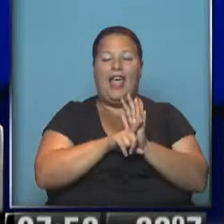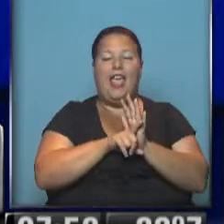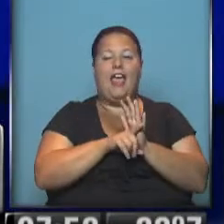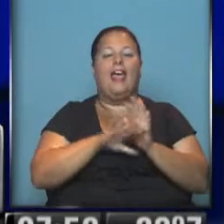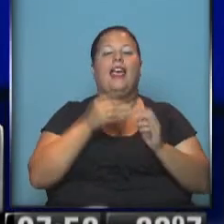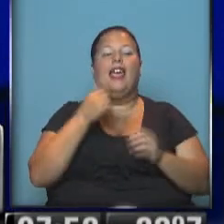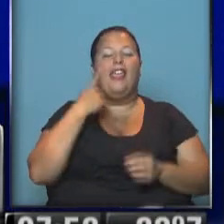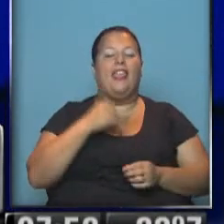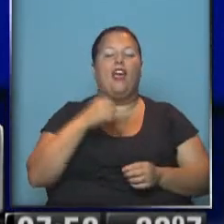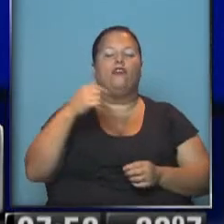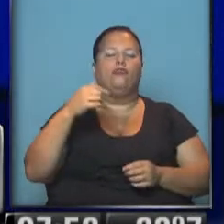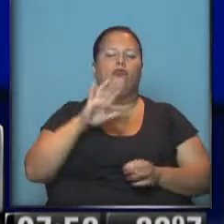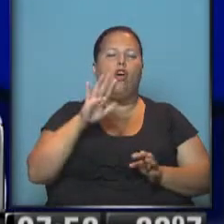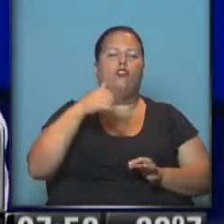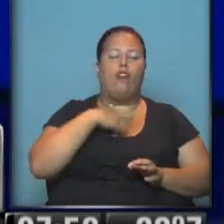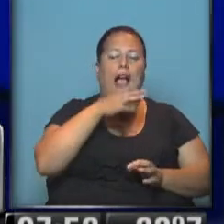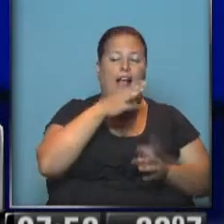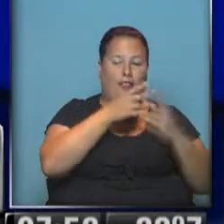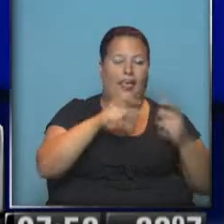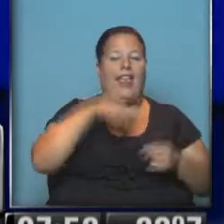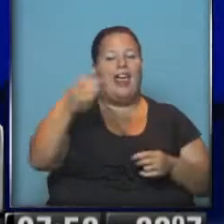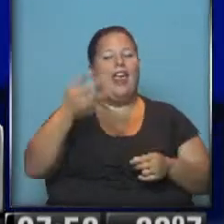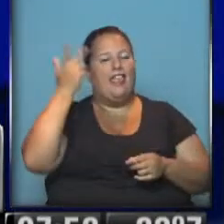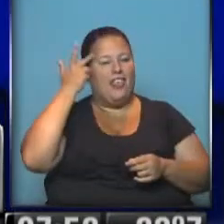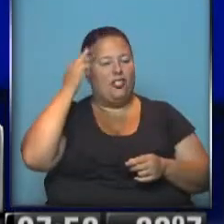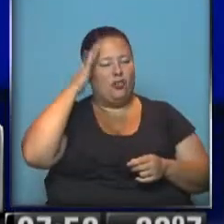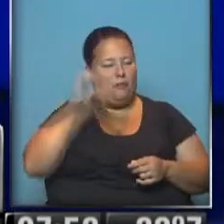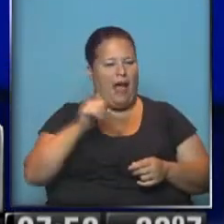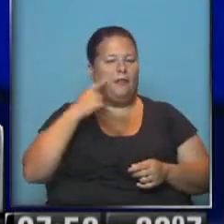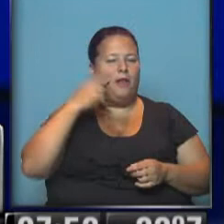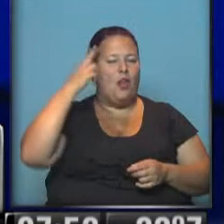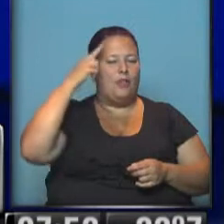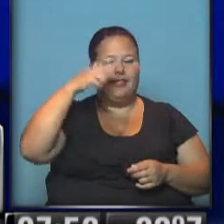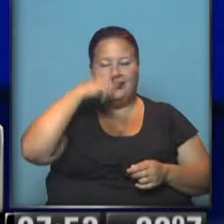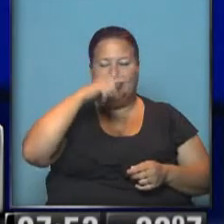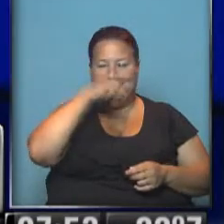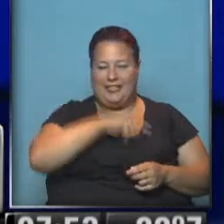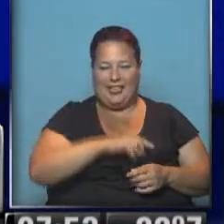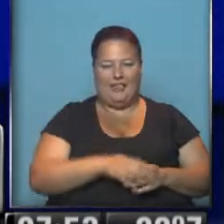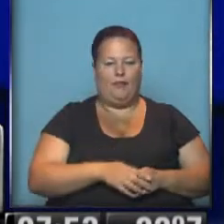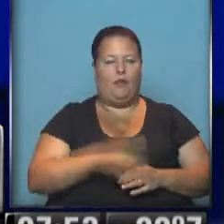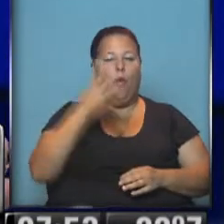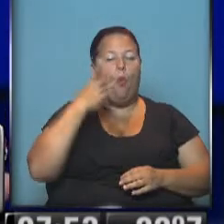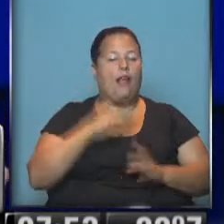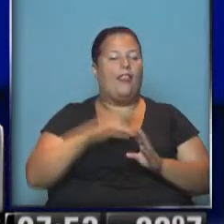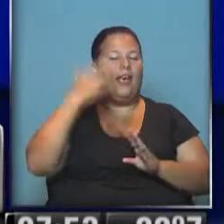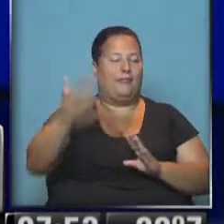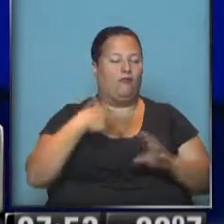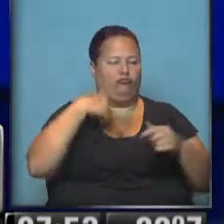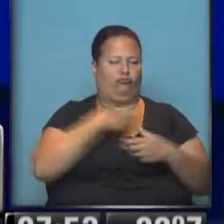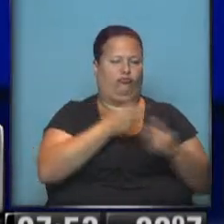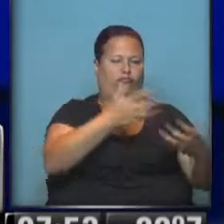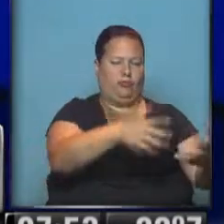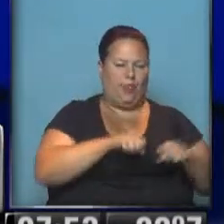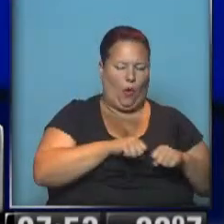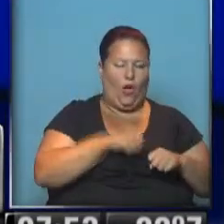el 14, yo estoy el 14, ellos lo hacen el 18 de marzo de 1977. Cuatro días después que yo desaparezco.